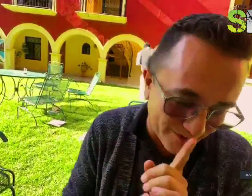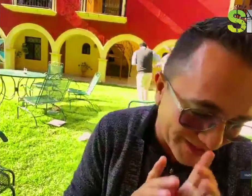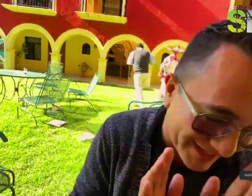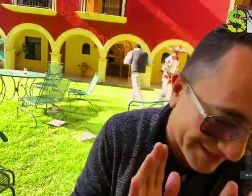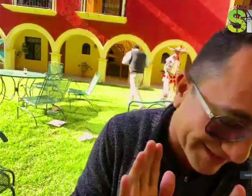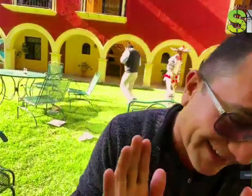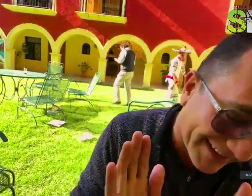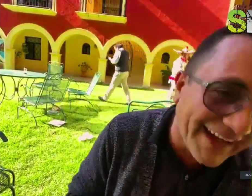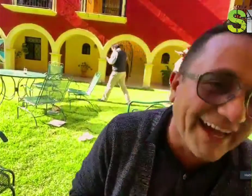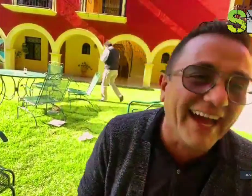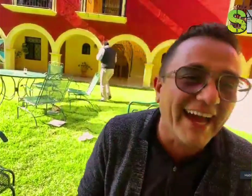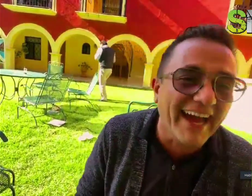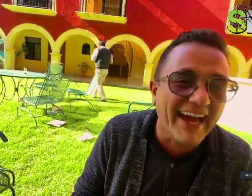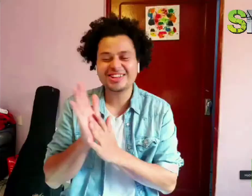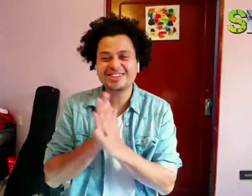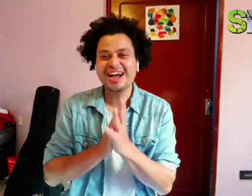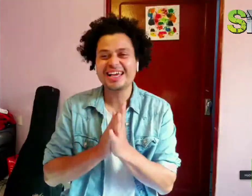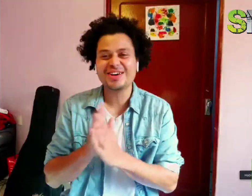no voy a decir nada.